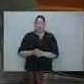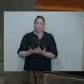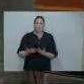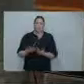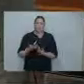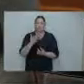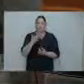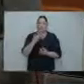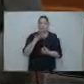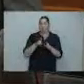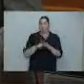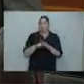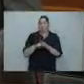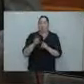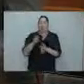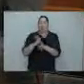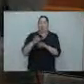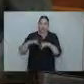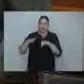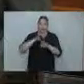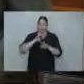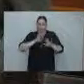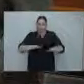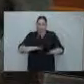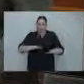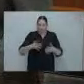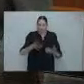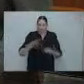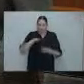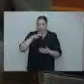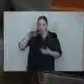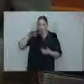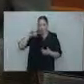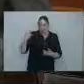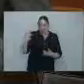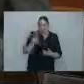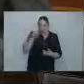parlamentaria, el portavoz del Grupo Parlamentario Popular sabe a lo que me refiero.